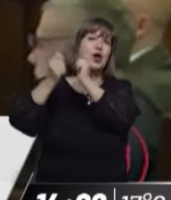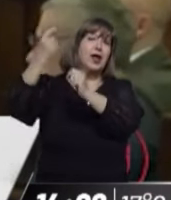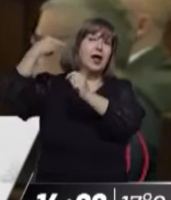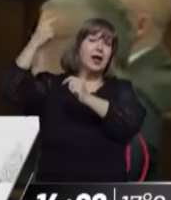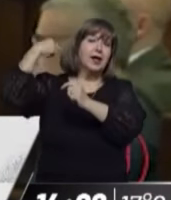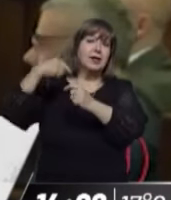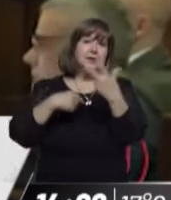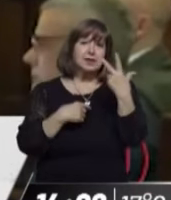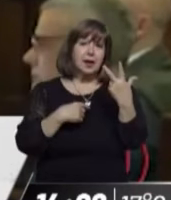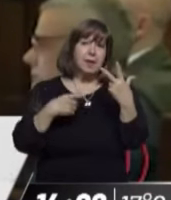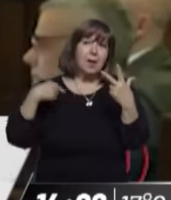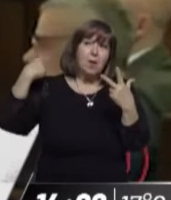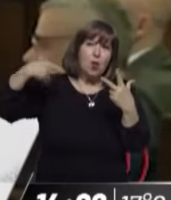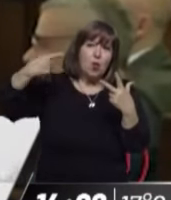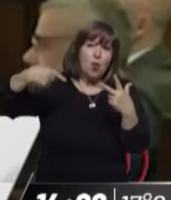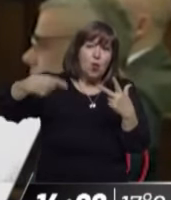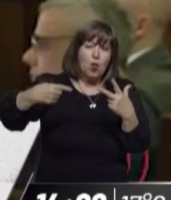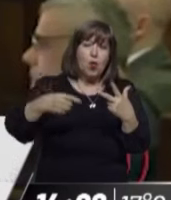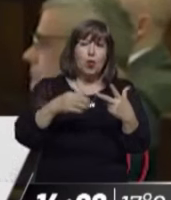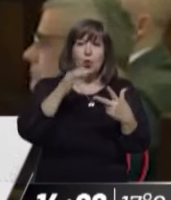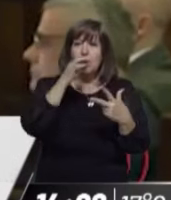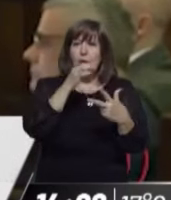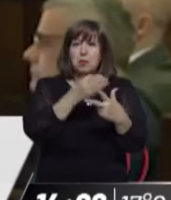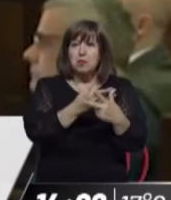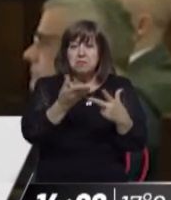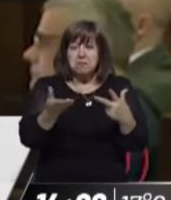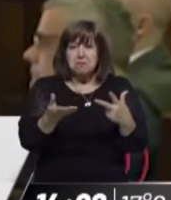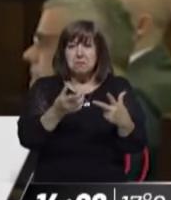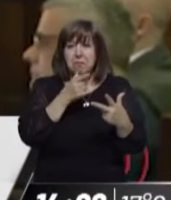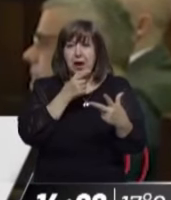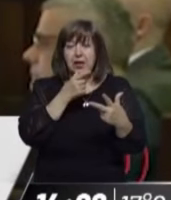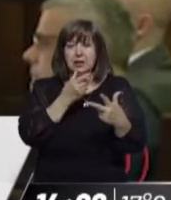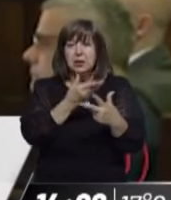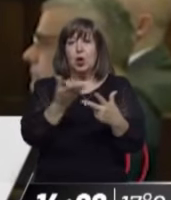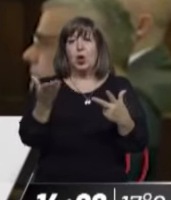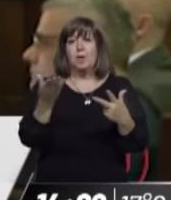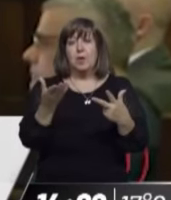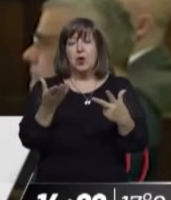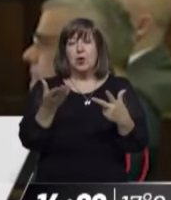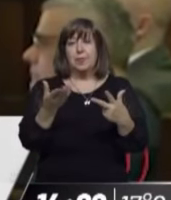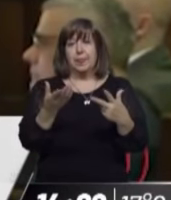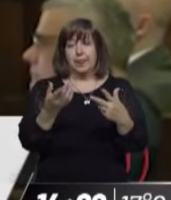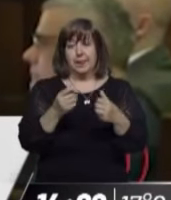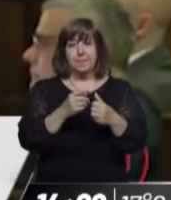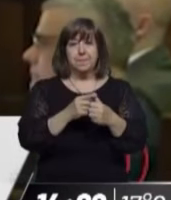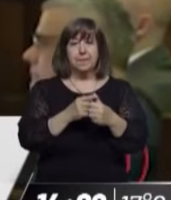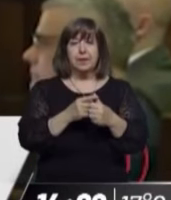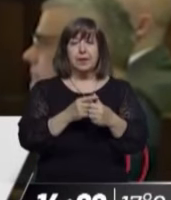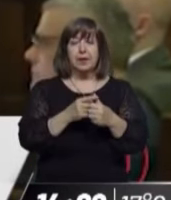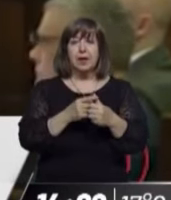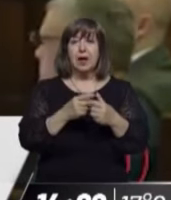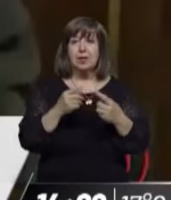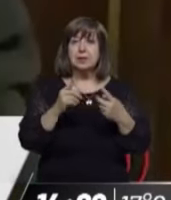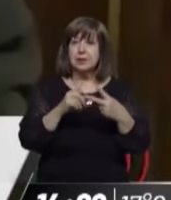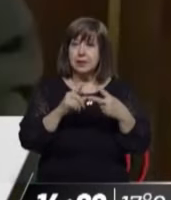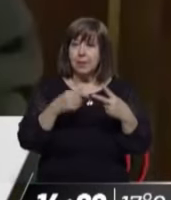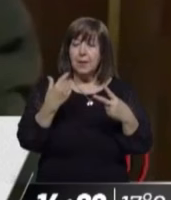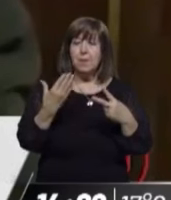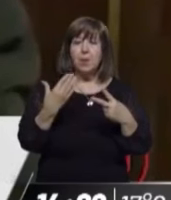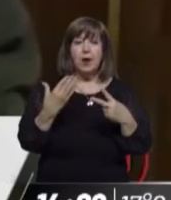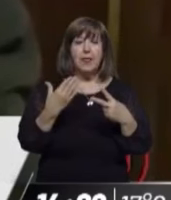la Corte. Quiere decir entonces que esto va a generar otro tipo de controversias. Por ejemplo, podría haber